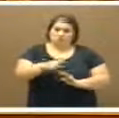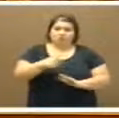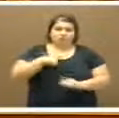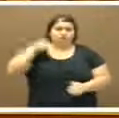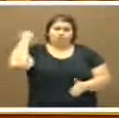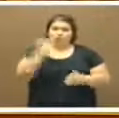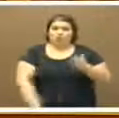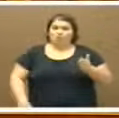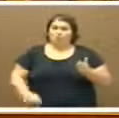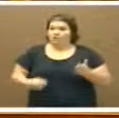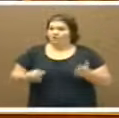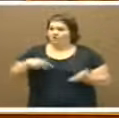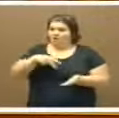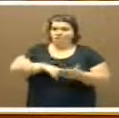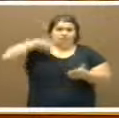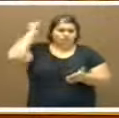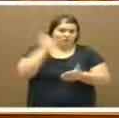muy duro en su entrada.